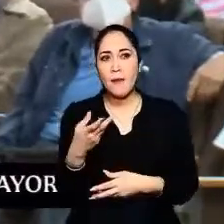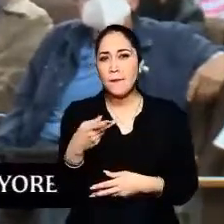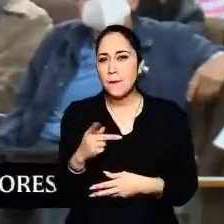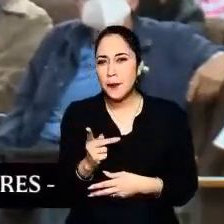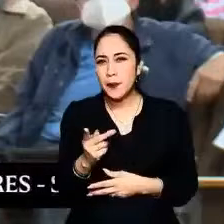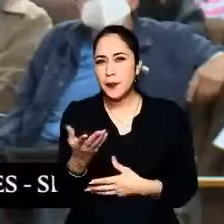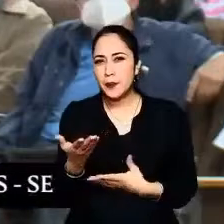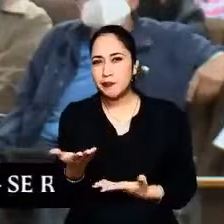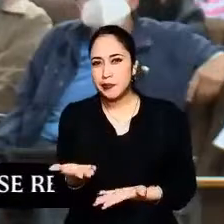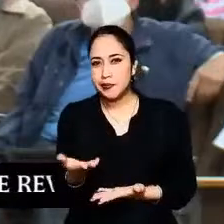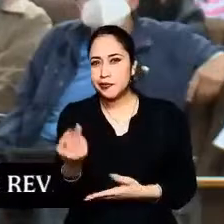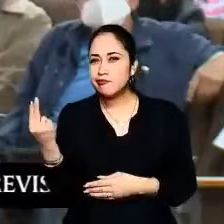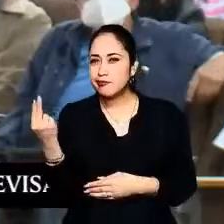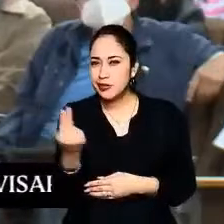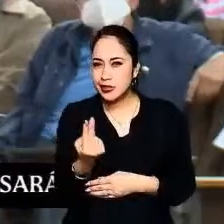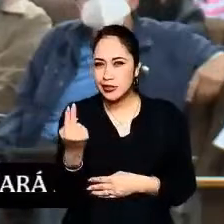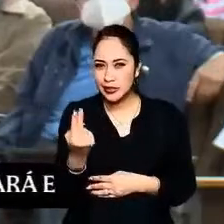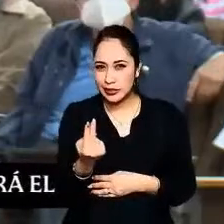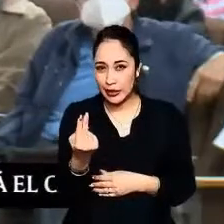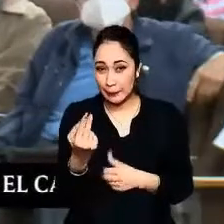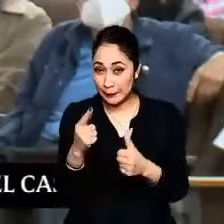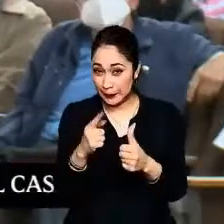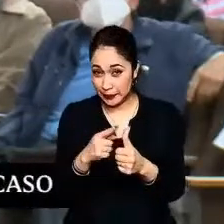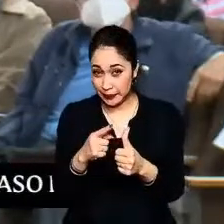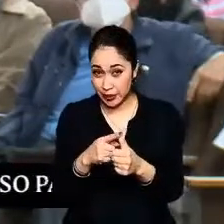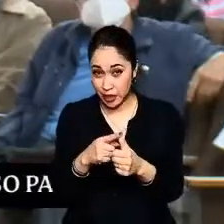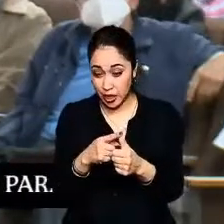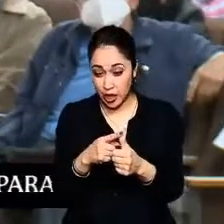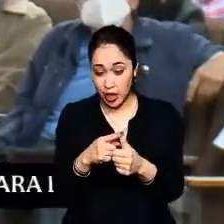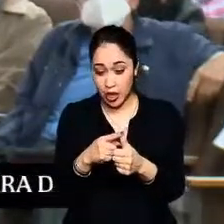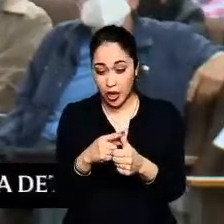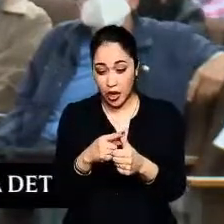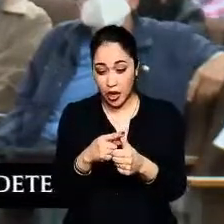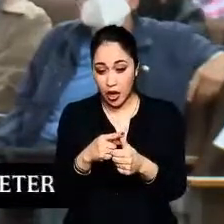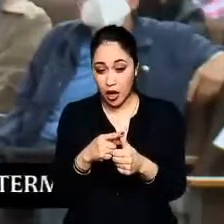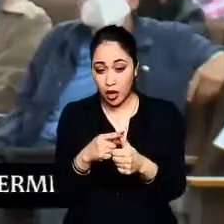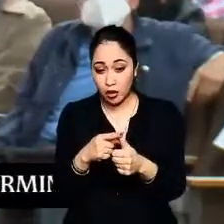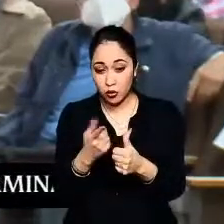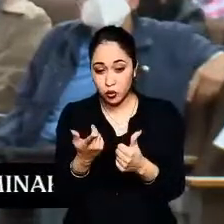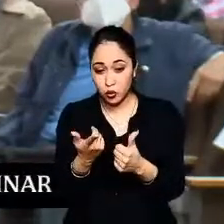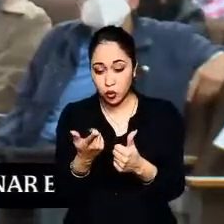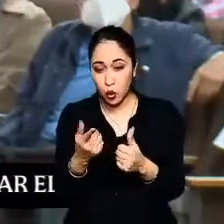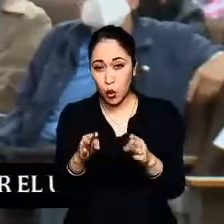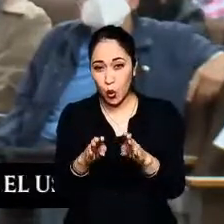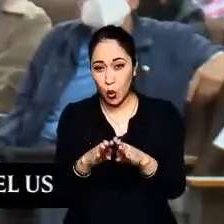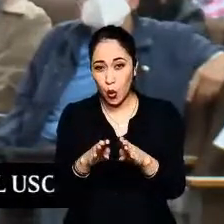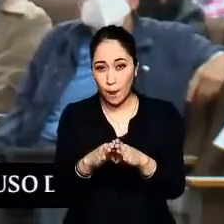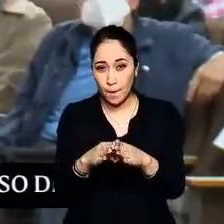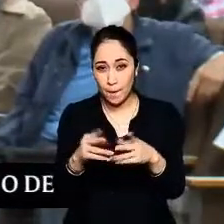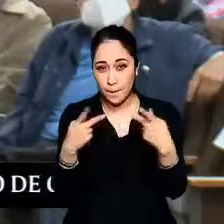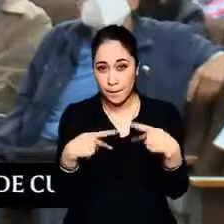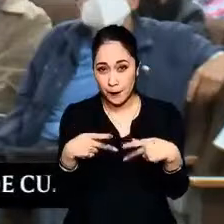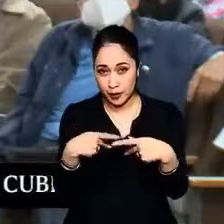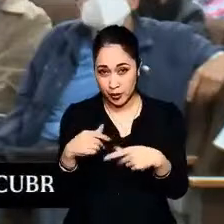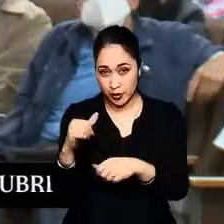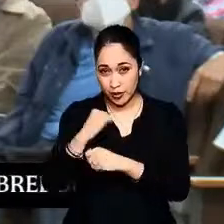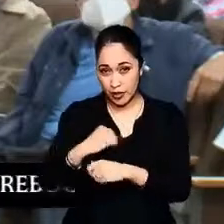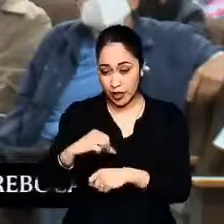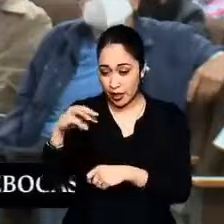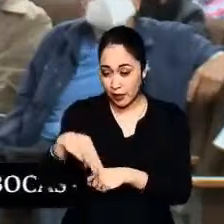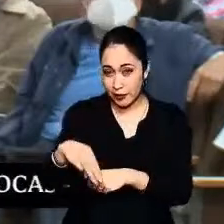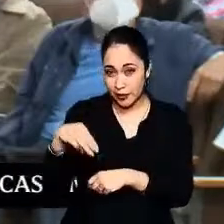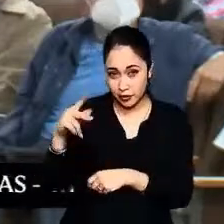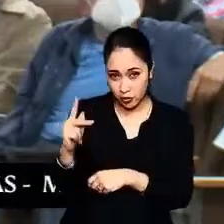que, en primer lugar, que se capaciten los agentes del Ministerio Público y digan,